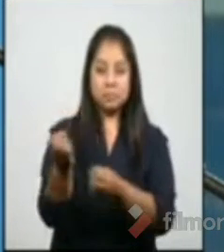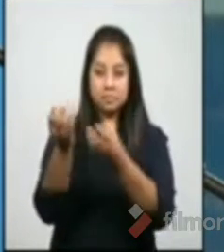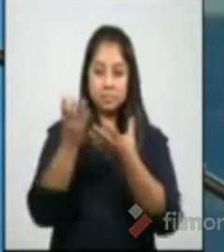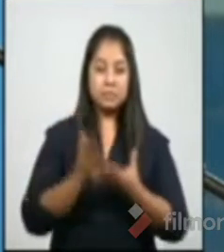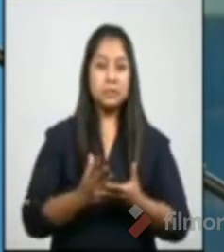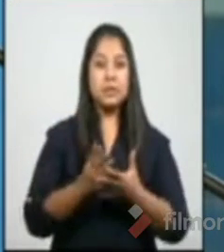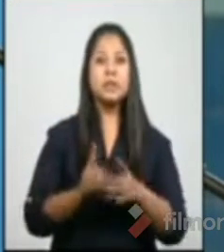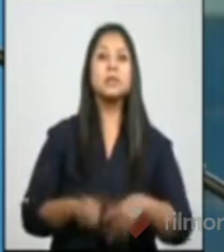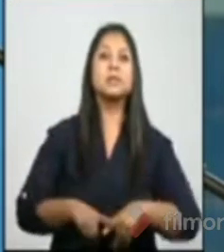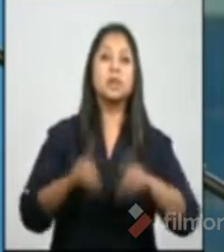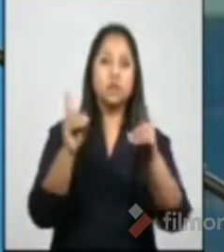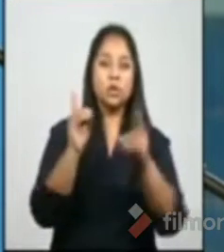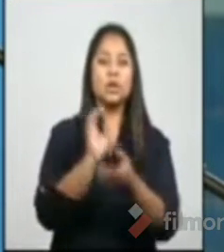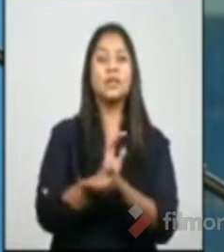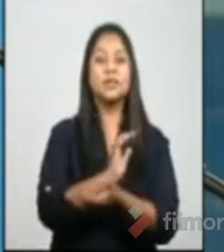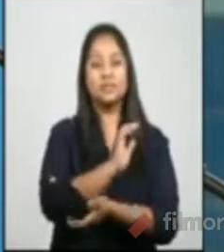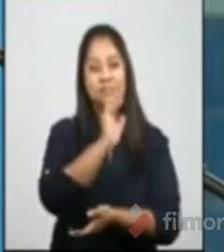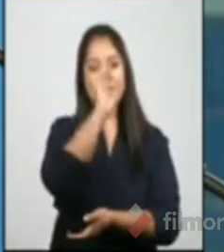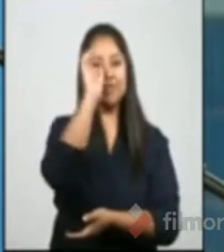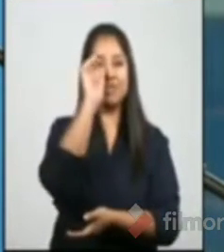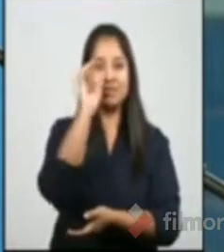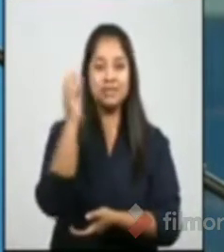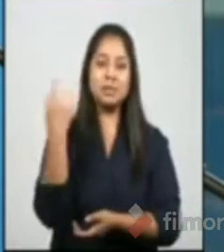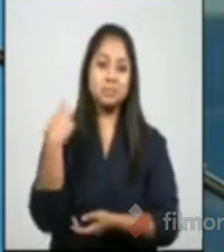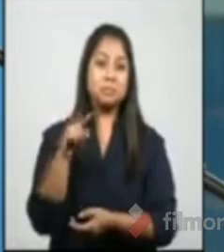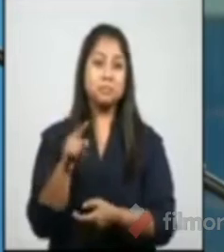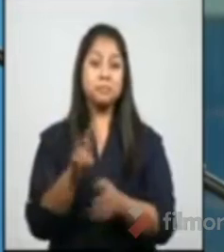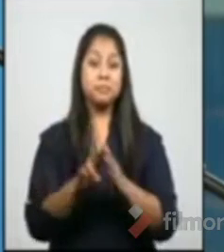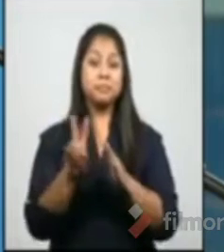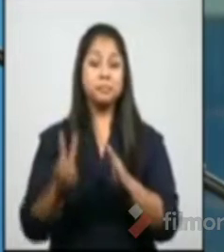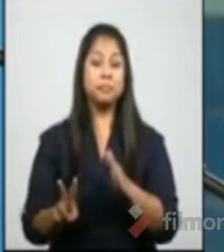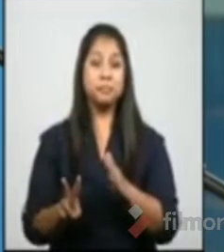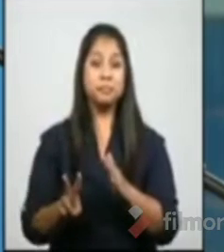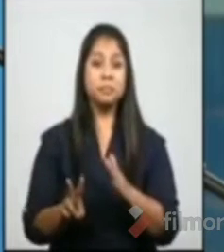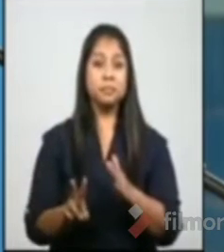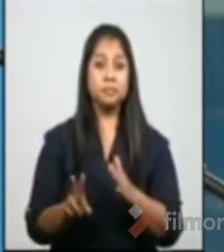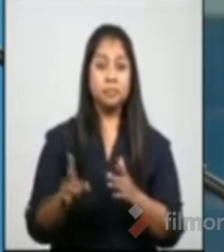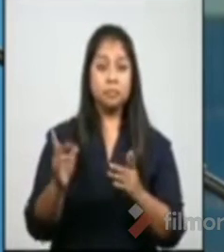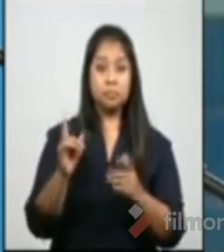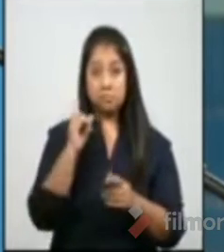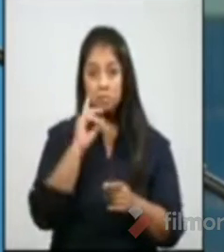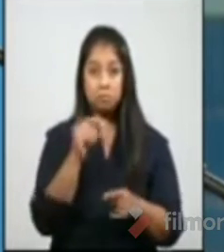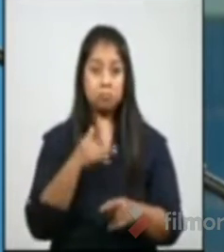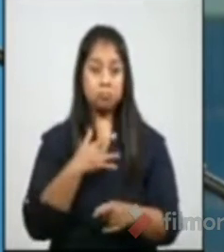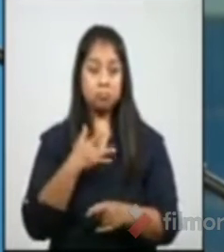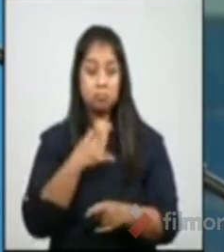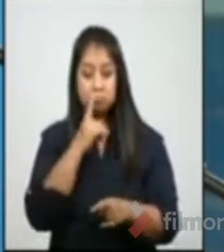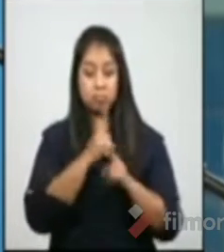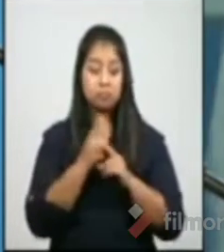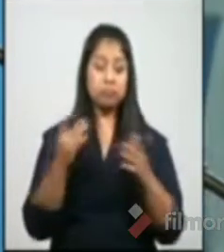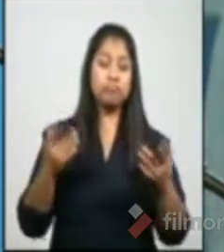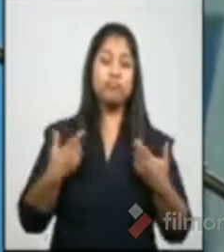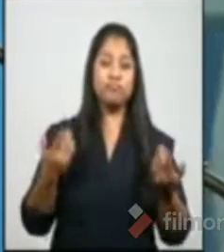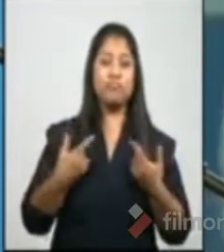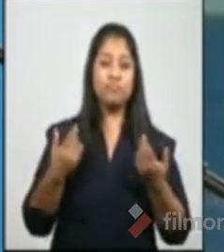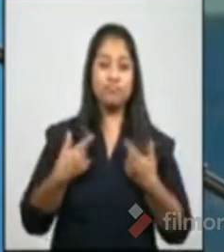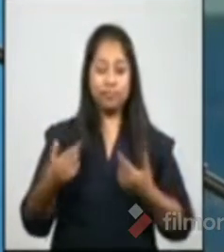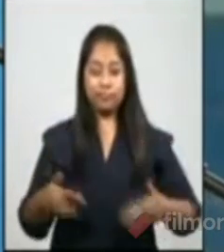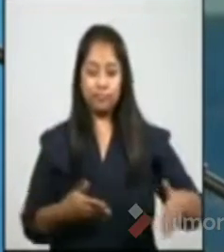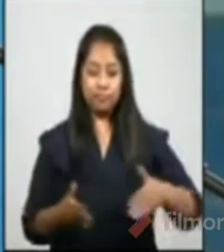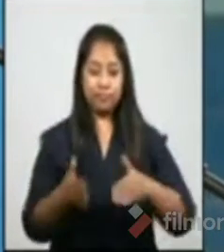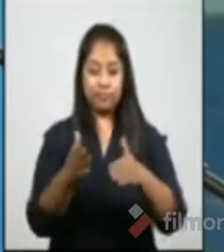desarrollo y esperanza también para los vecinos y nos vamos a poder pues sentir contentos de poder transitar en una